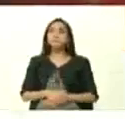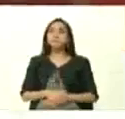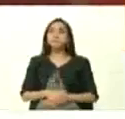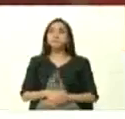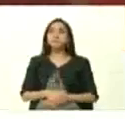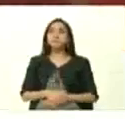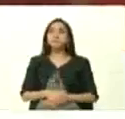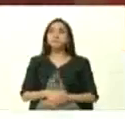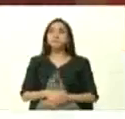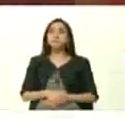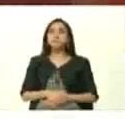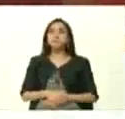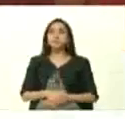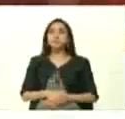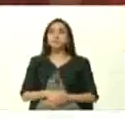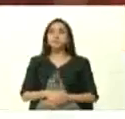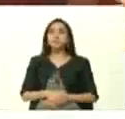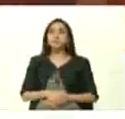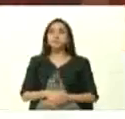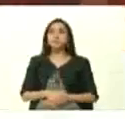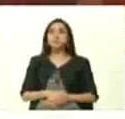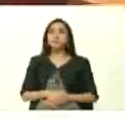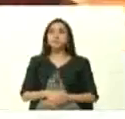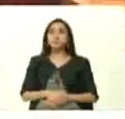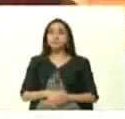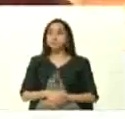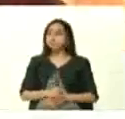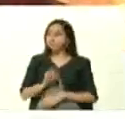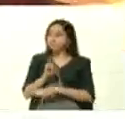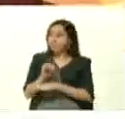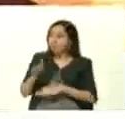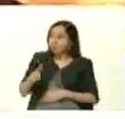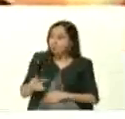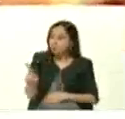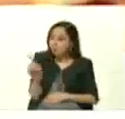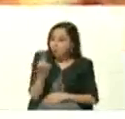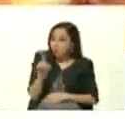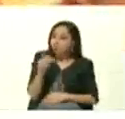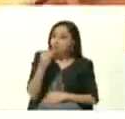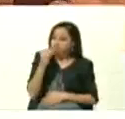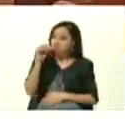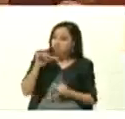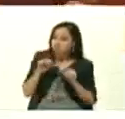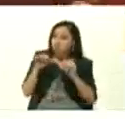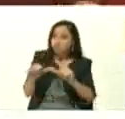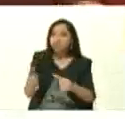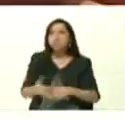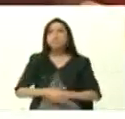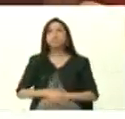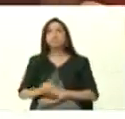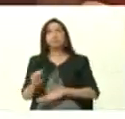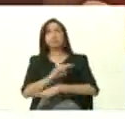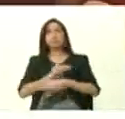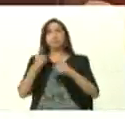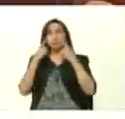Toma, Laya. No traiciones al pescado. Y está la ministra